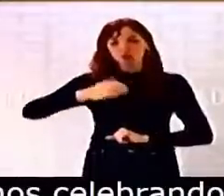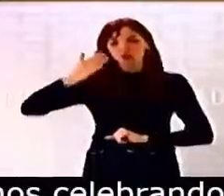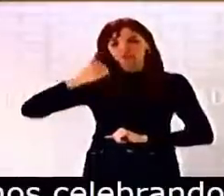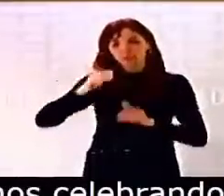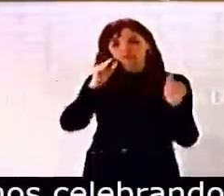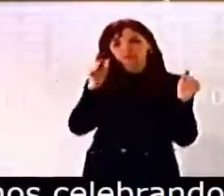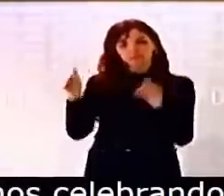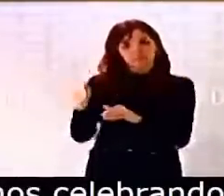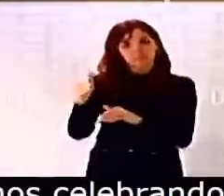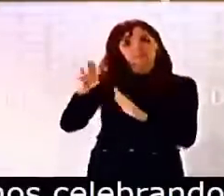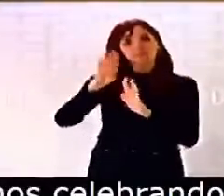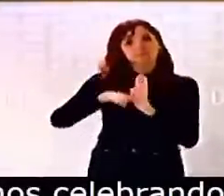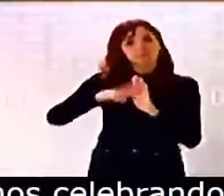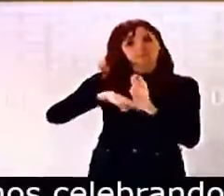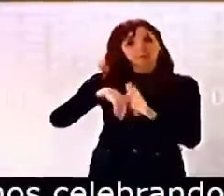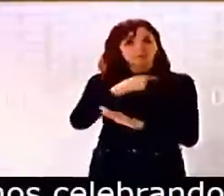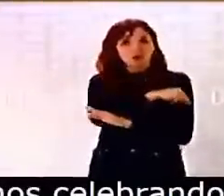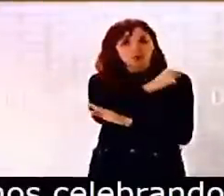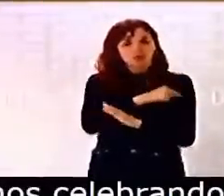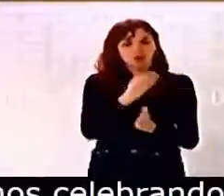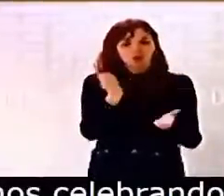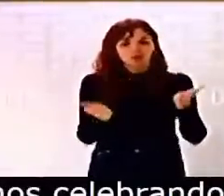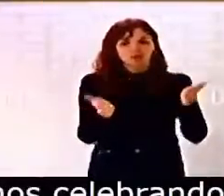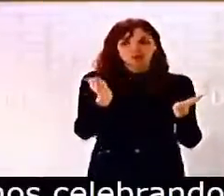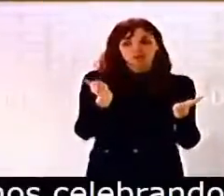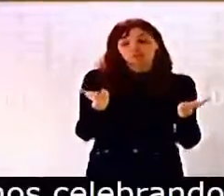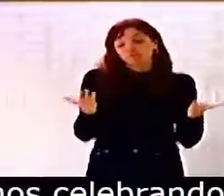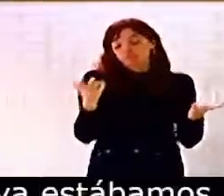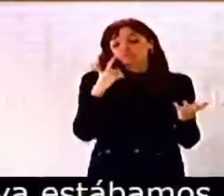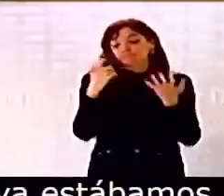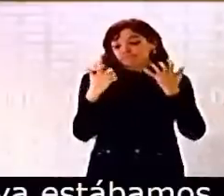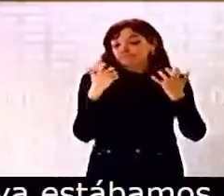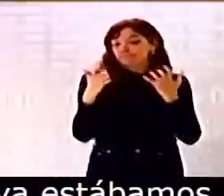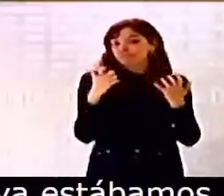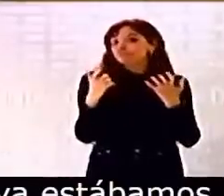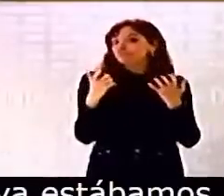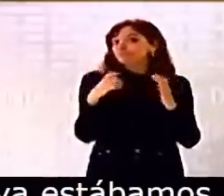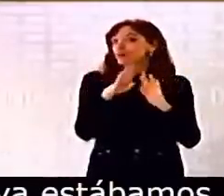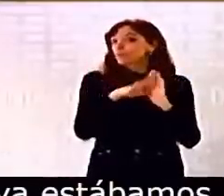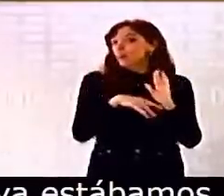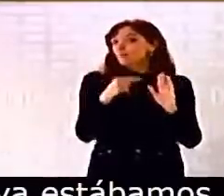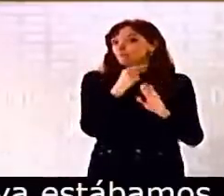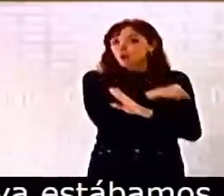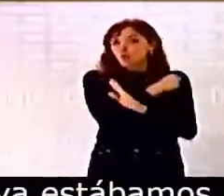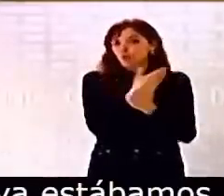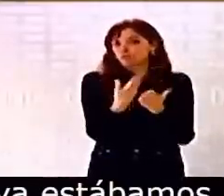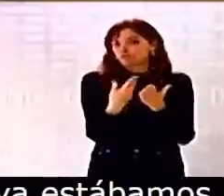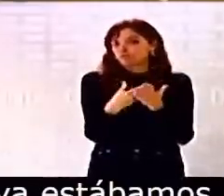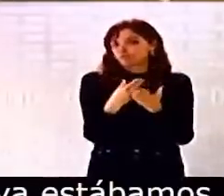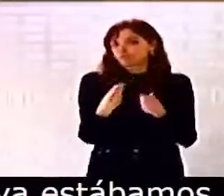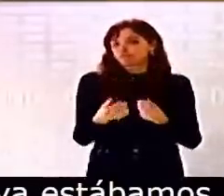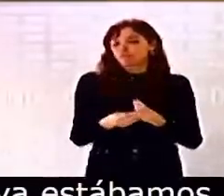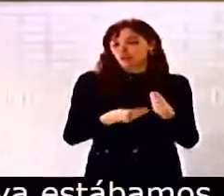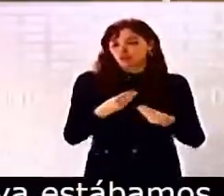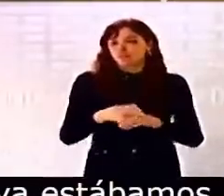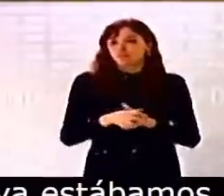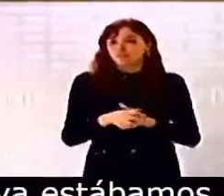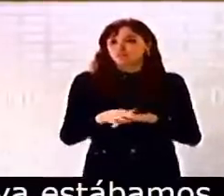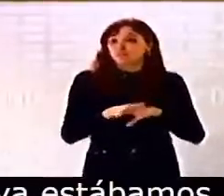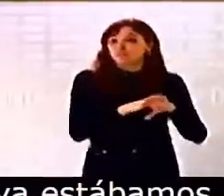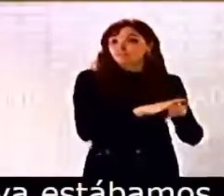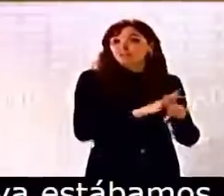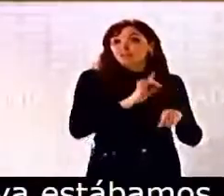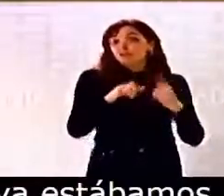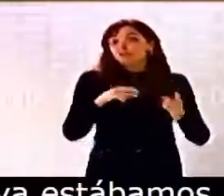de vacunación. Con lo cual, eso muestra lo del plan de vacunación. Y luego, pues no lo sé si